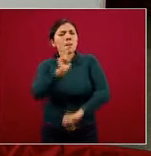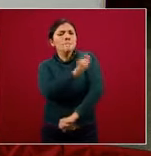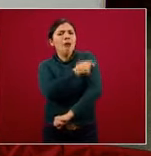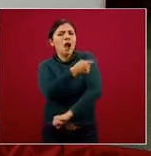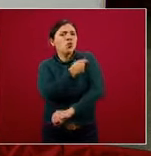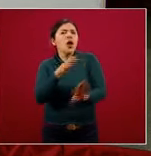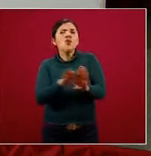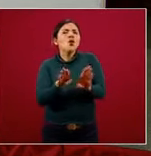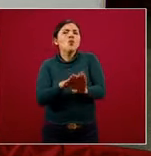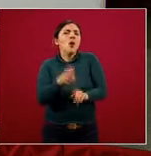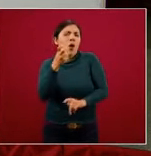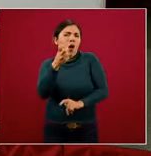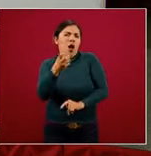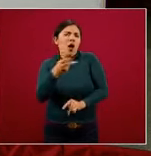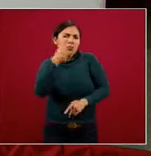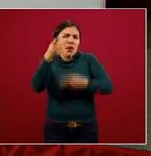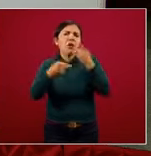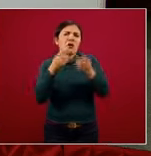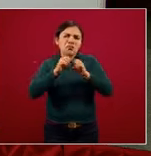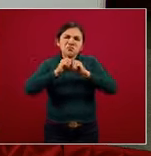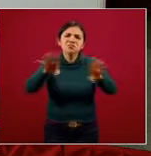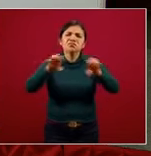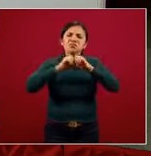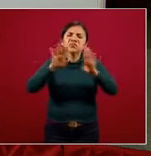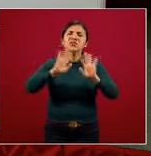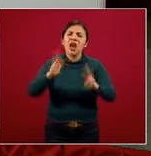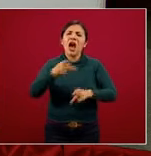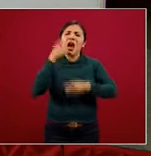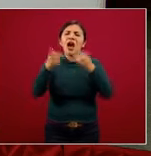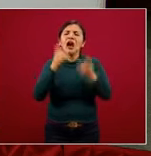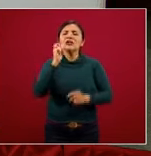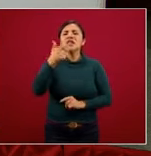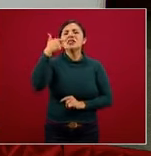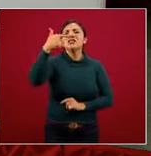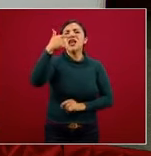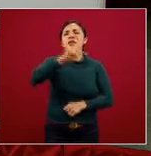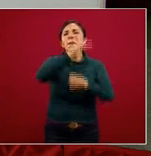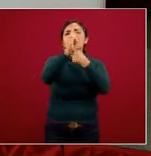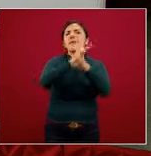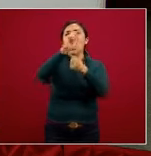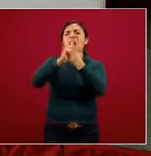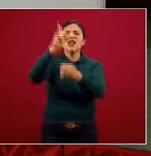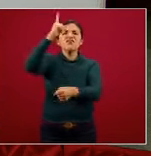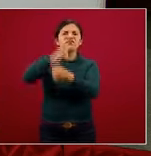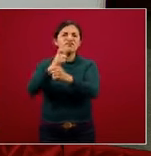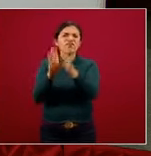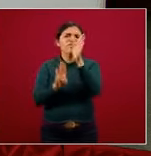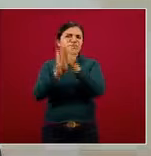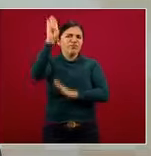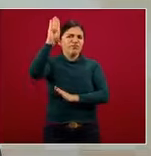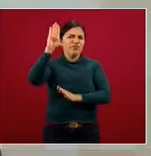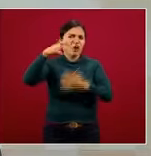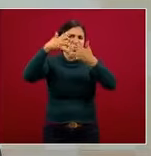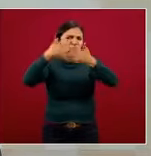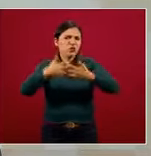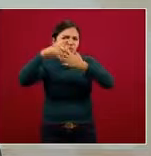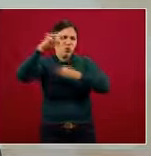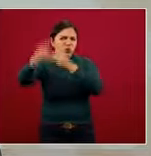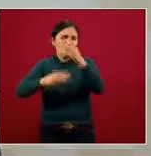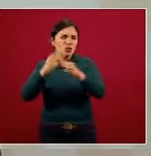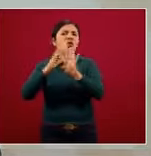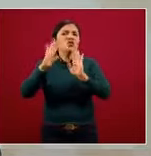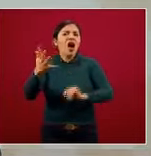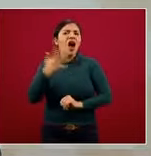hecho es el caso, esto ya se ha hecho público, los 7 países industrializados, más industrializados del mundo,